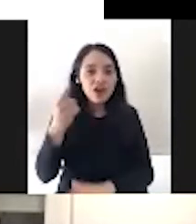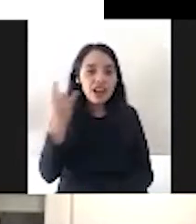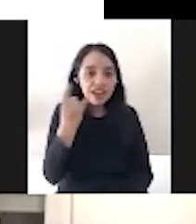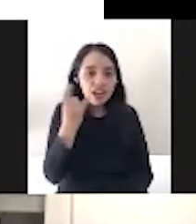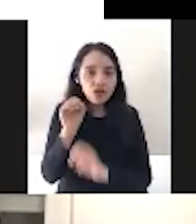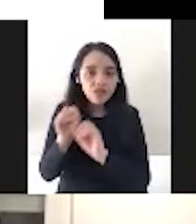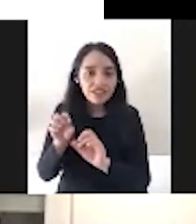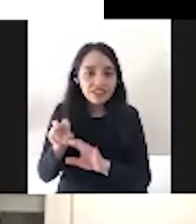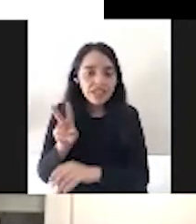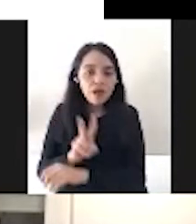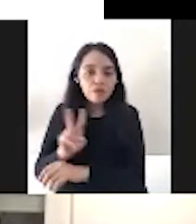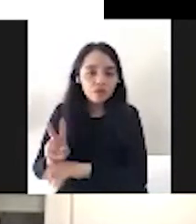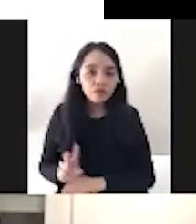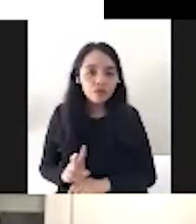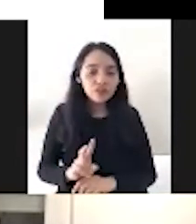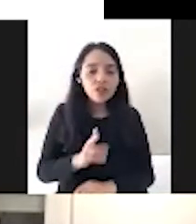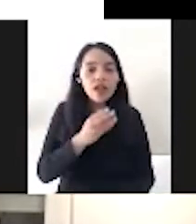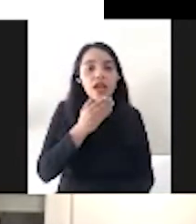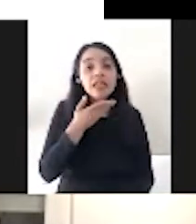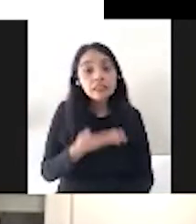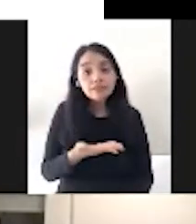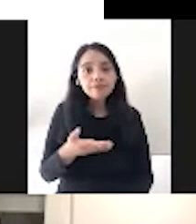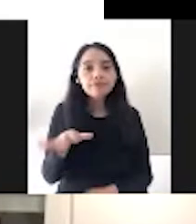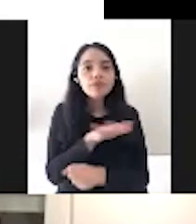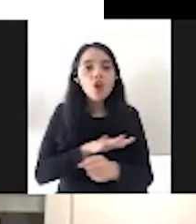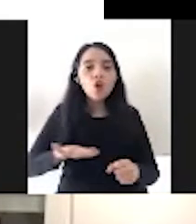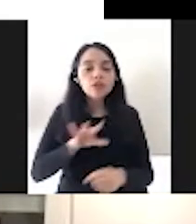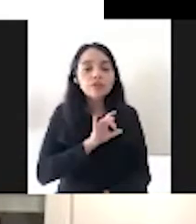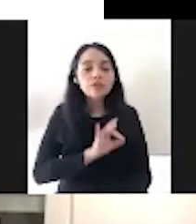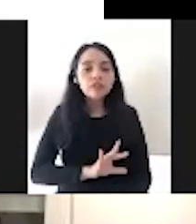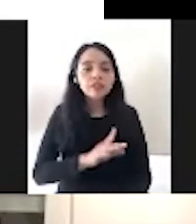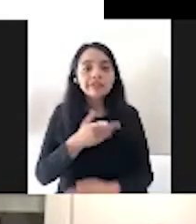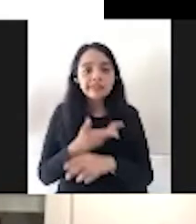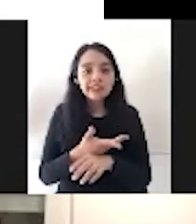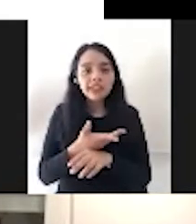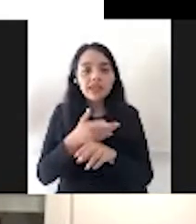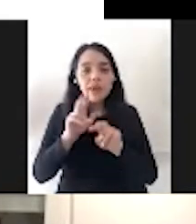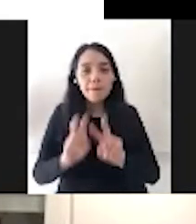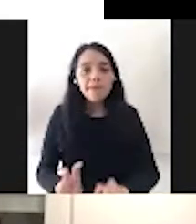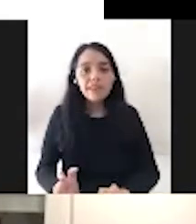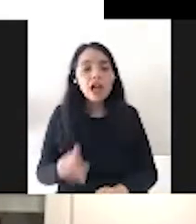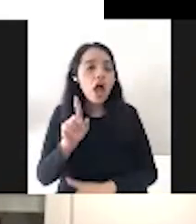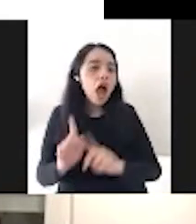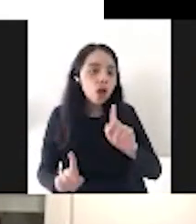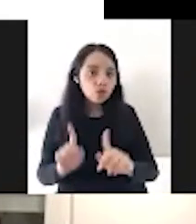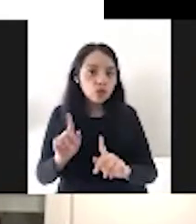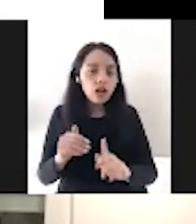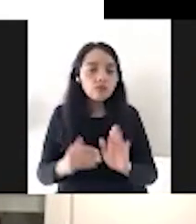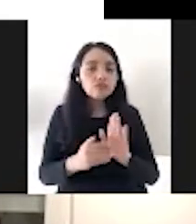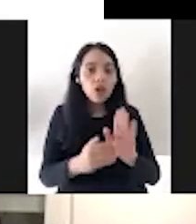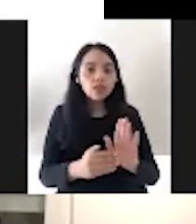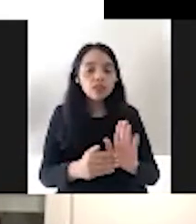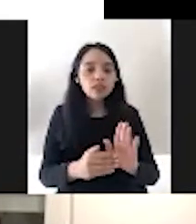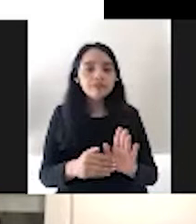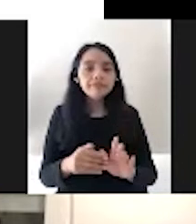profesorado. Y en ese sentido, el contexto chileno, también tenemos varias investigaciones, no muchas, pero también hay evidencia que aun cuando se